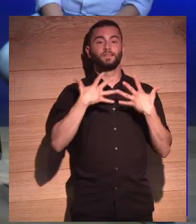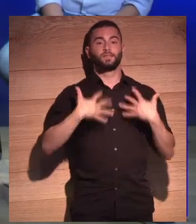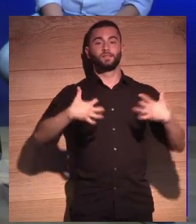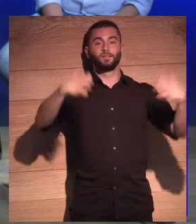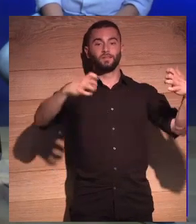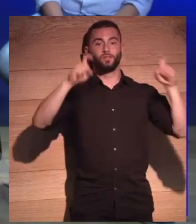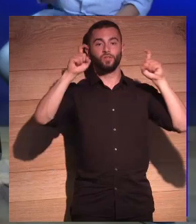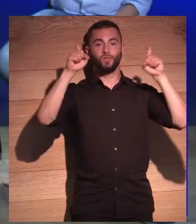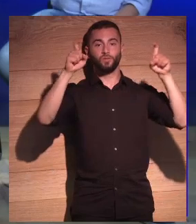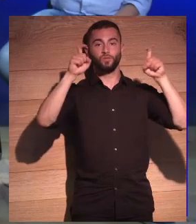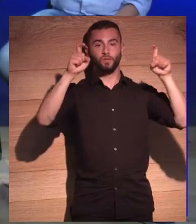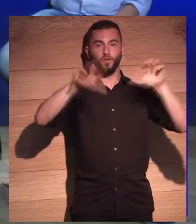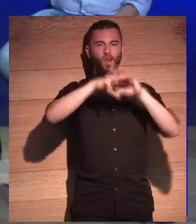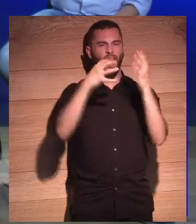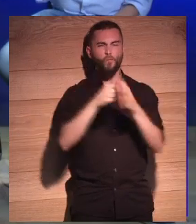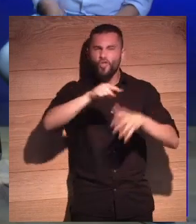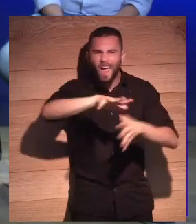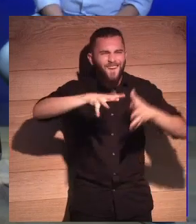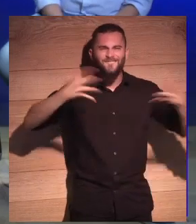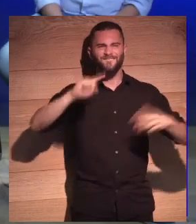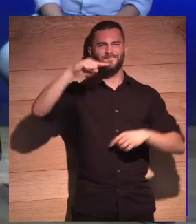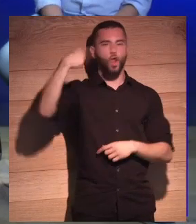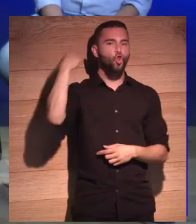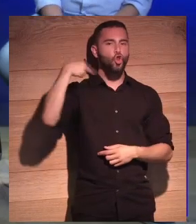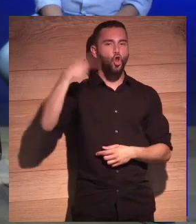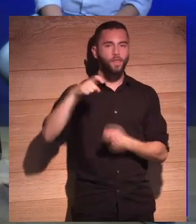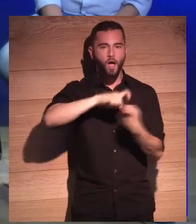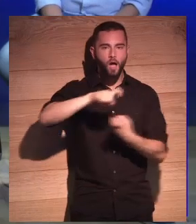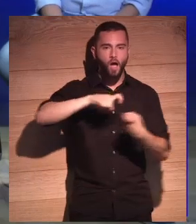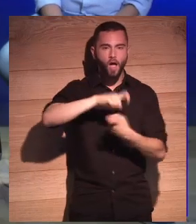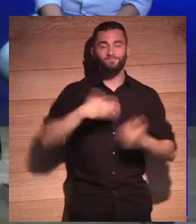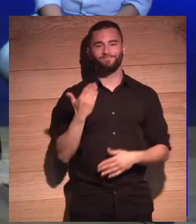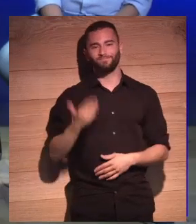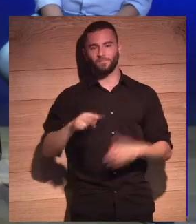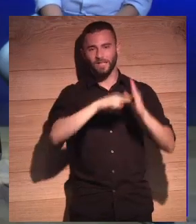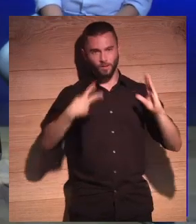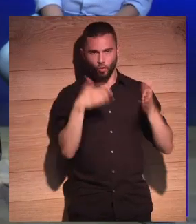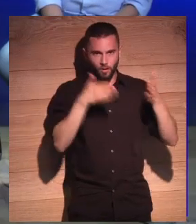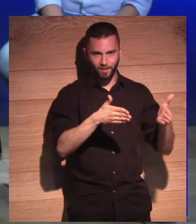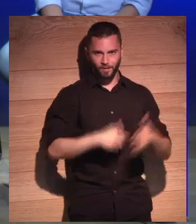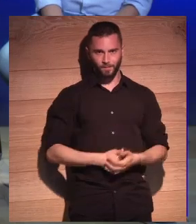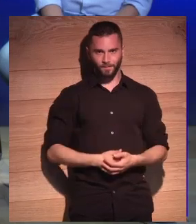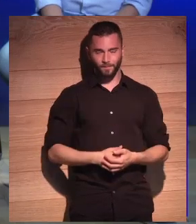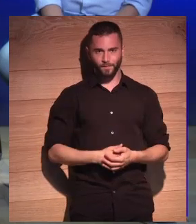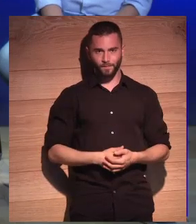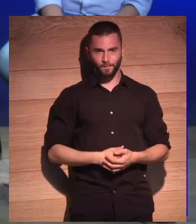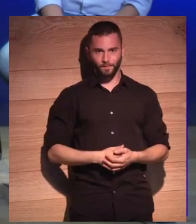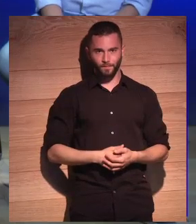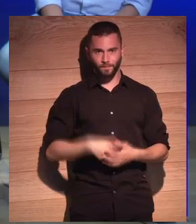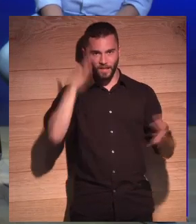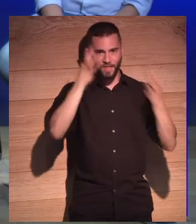educación que se hace a nivel mundial, se hace en Londres todos los años, y es fundamentalmente de tecnología. DES ha presentado unos